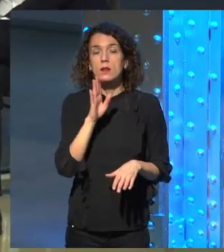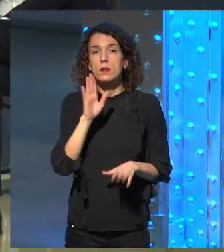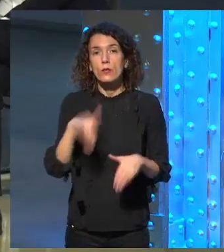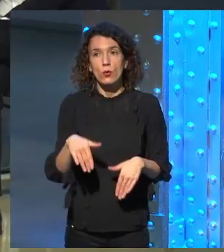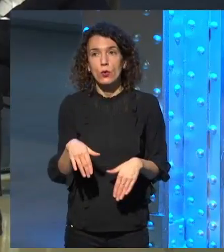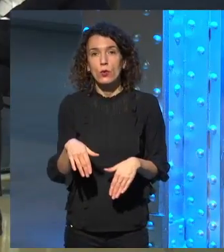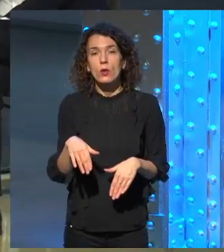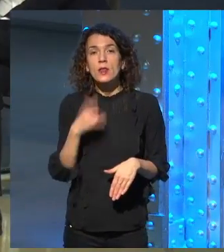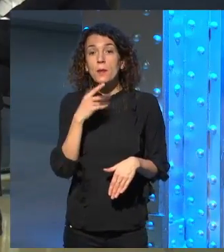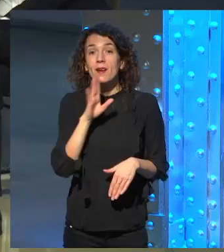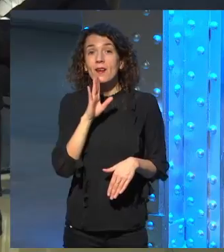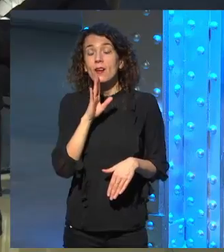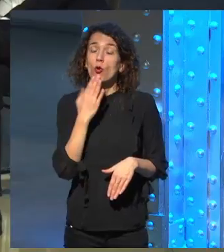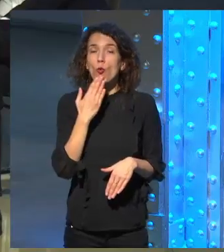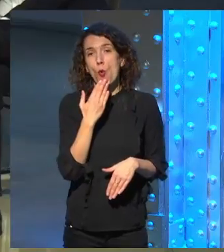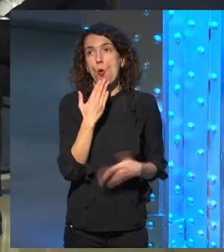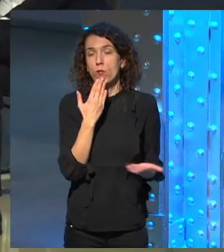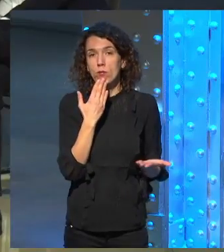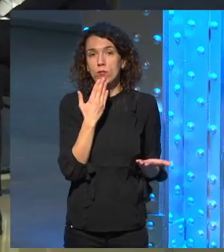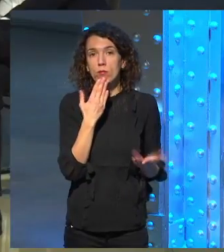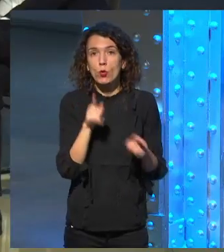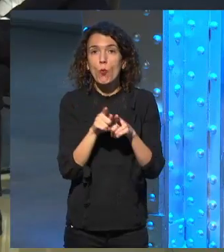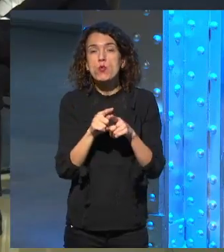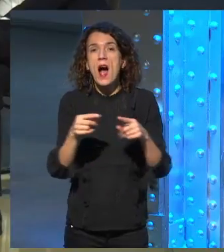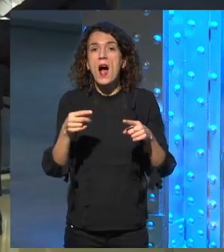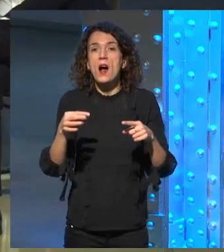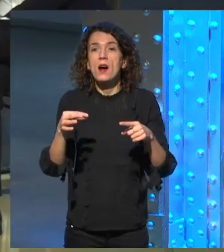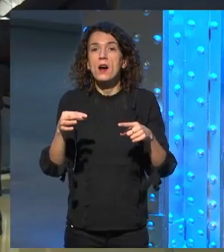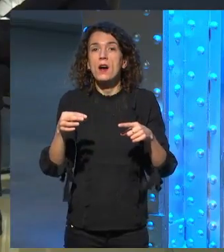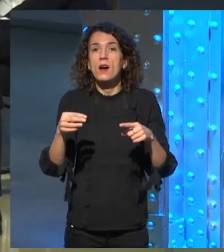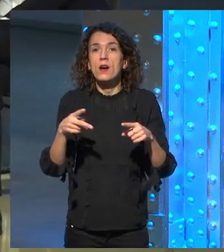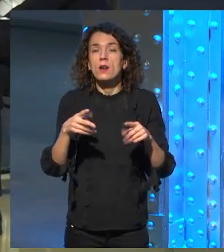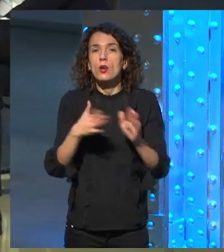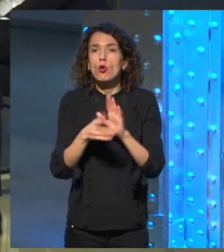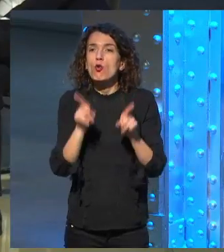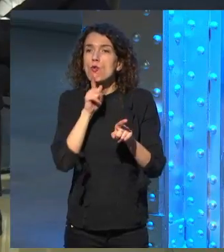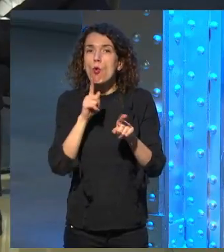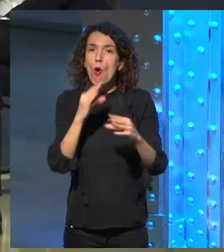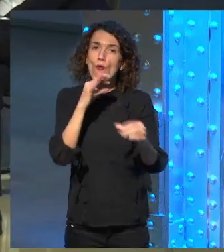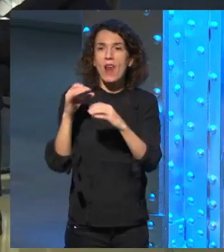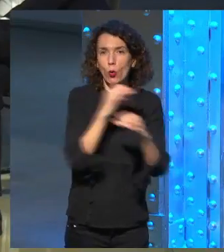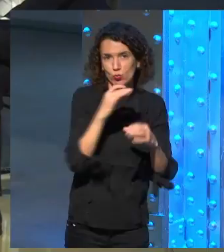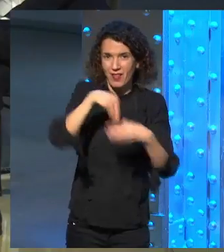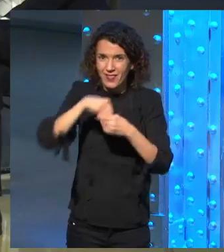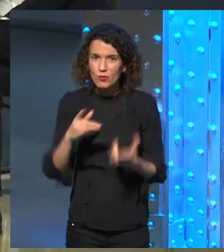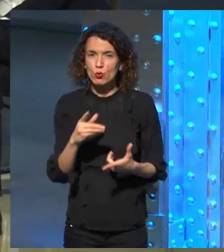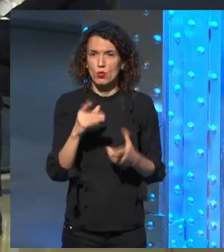con esa especie que parece un poco un afilador, ¿no? Parece como la flauta. La flauta de afilador,